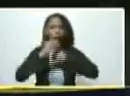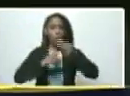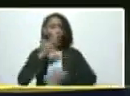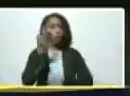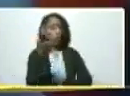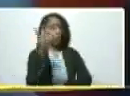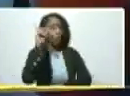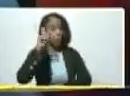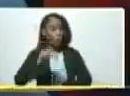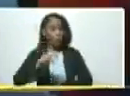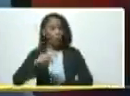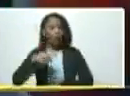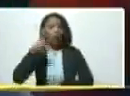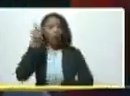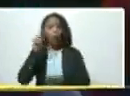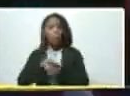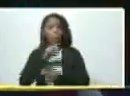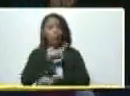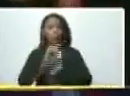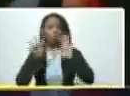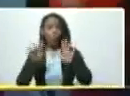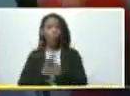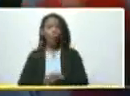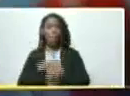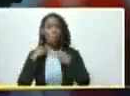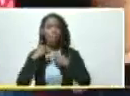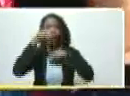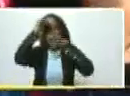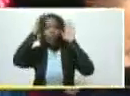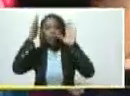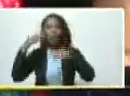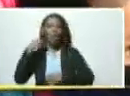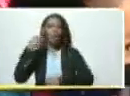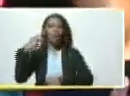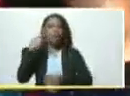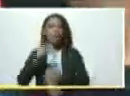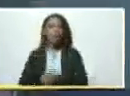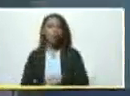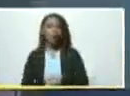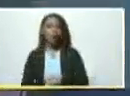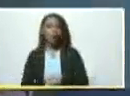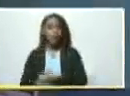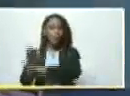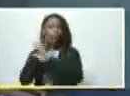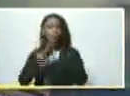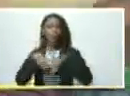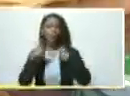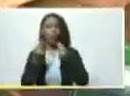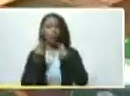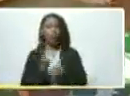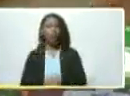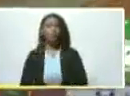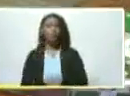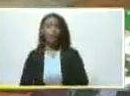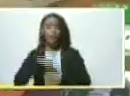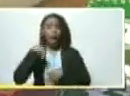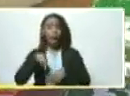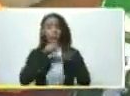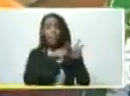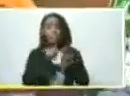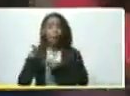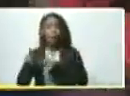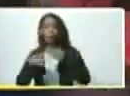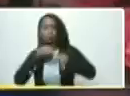usted también en el 2019, para atender a las víctimas del bloqueo económico. Este plan que ha